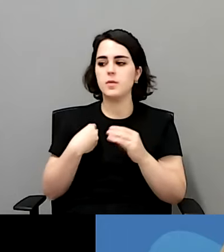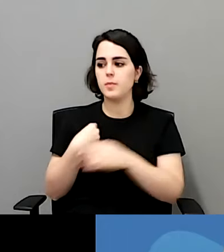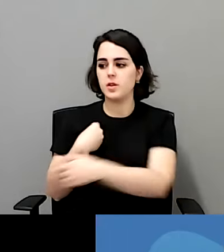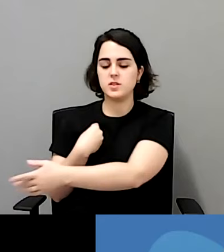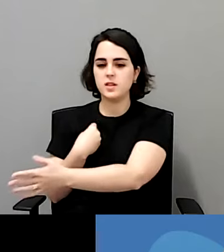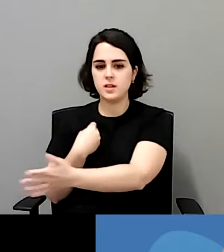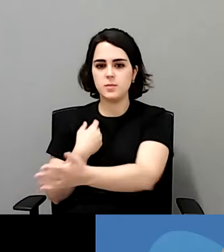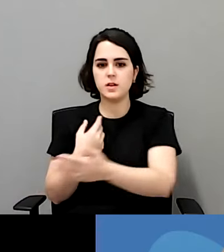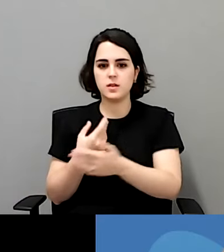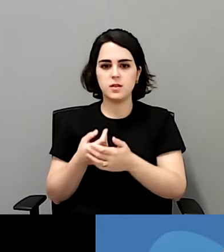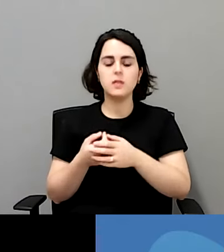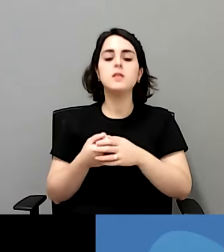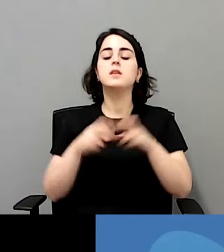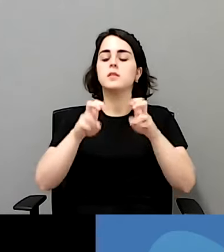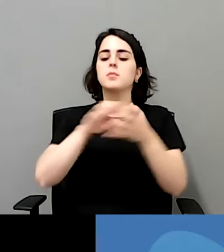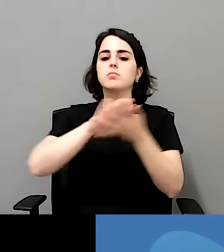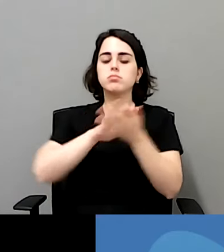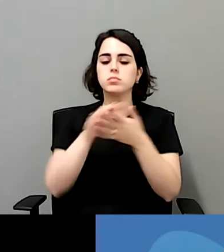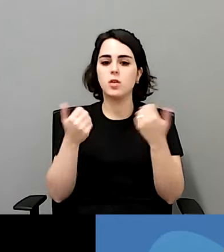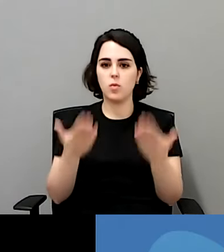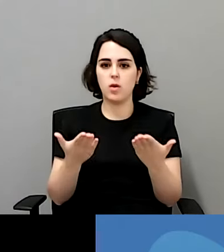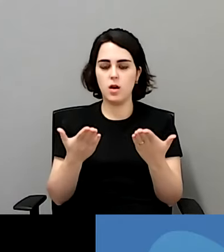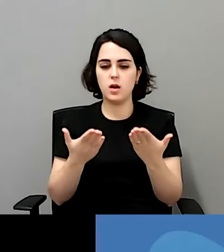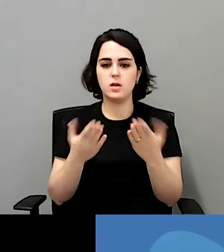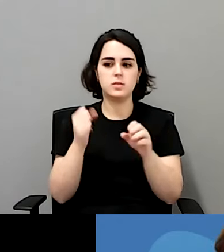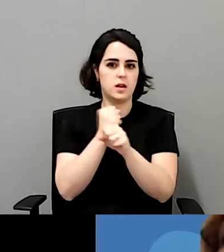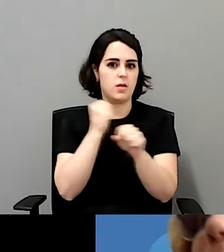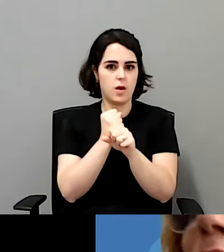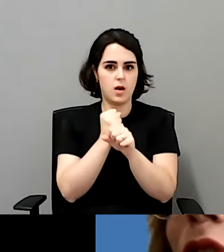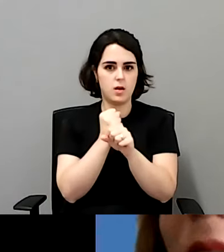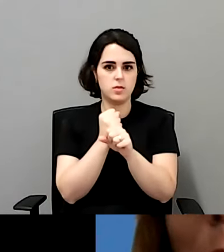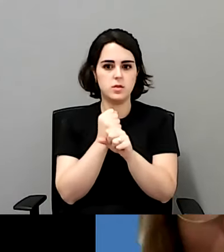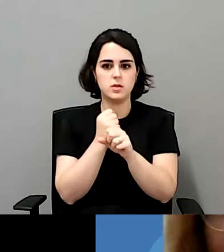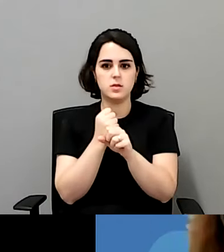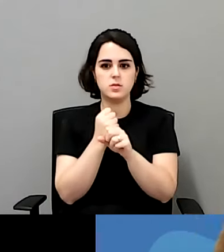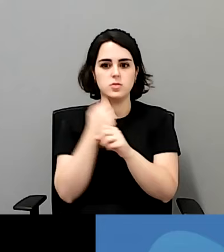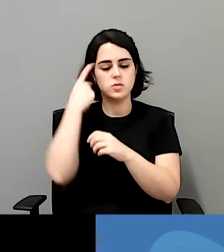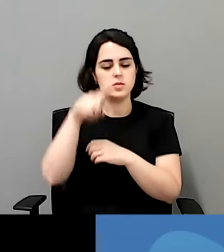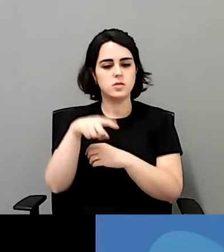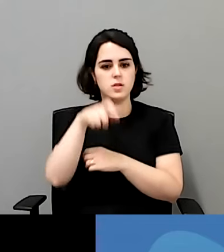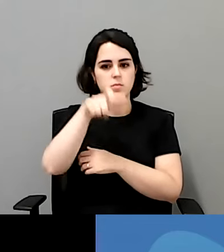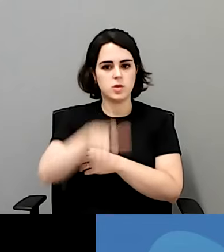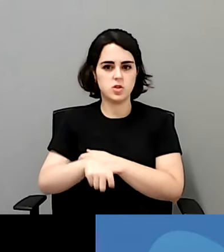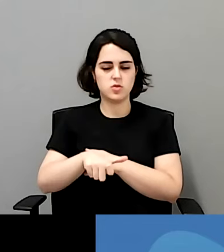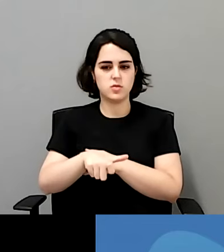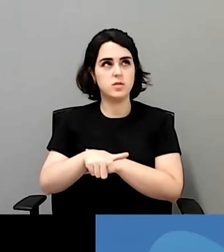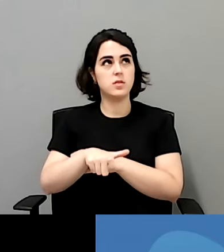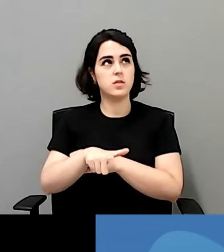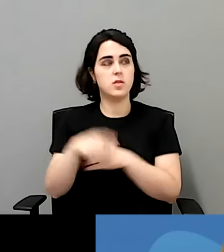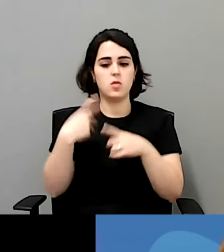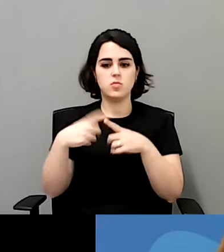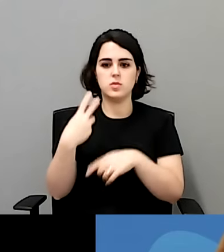ahora, es el tema del empleo, ¿no? Yo sé, Rocío, que tú eres una persona muy defensora de dos